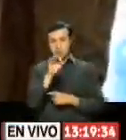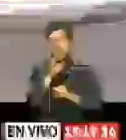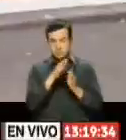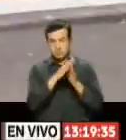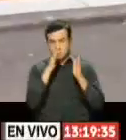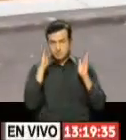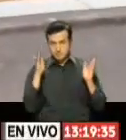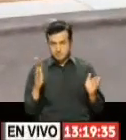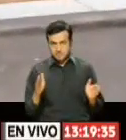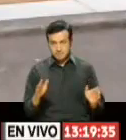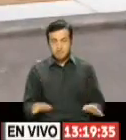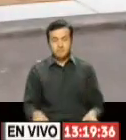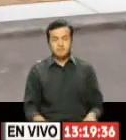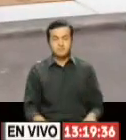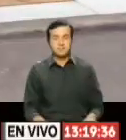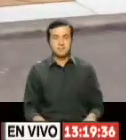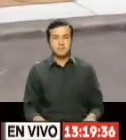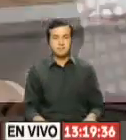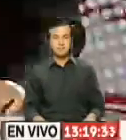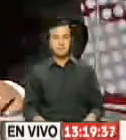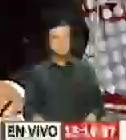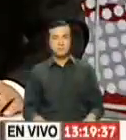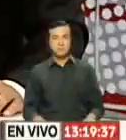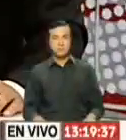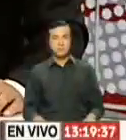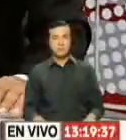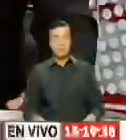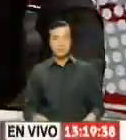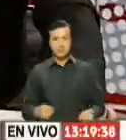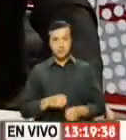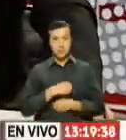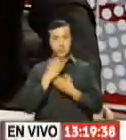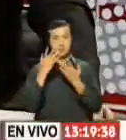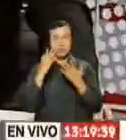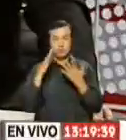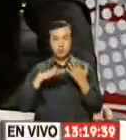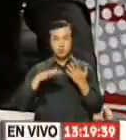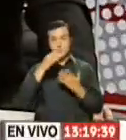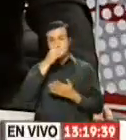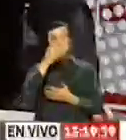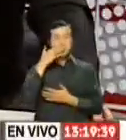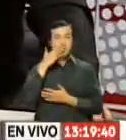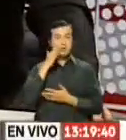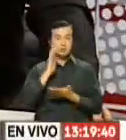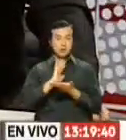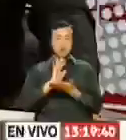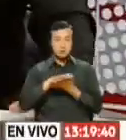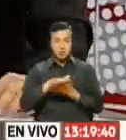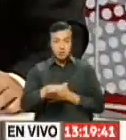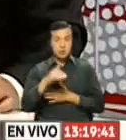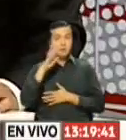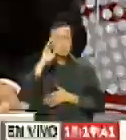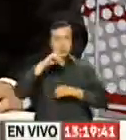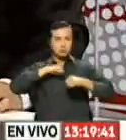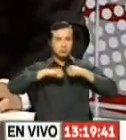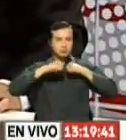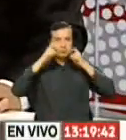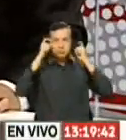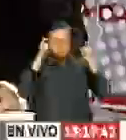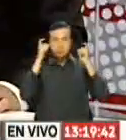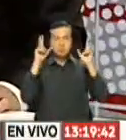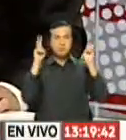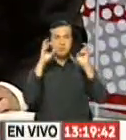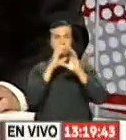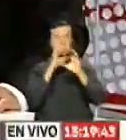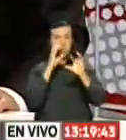2019. Lucy Jiménez, Telediario. Información desde la región amazónica. En Zamora Chinchipe aumentan los operativos de control del